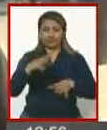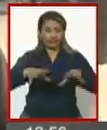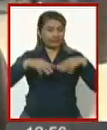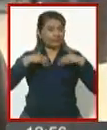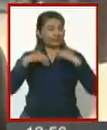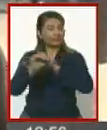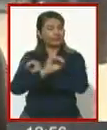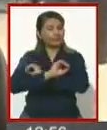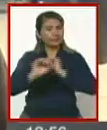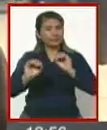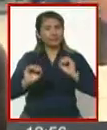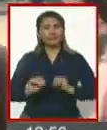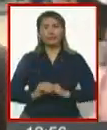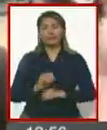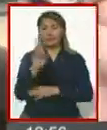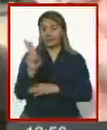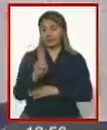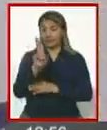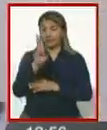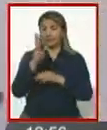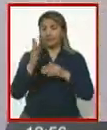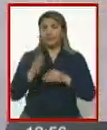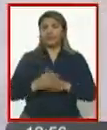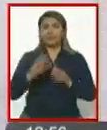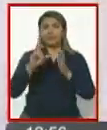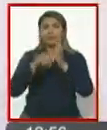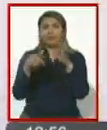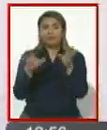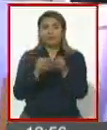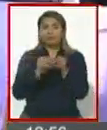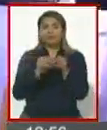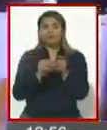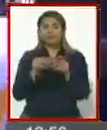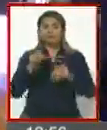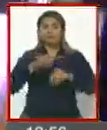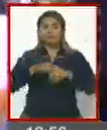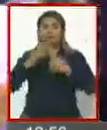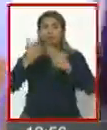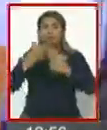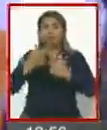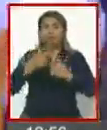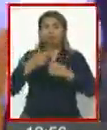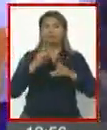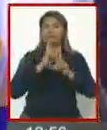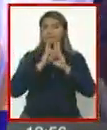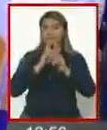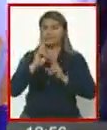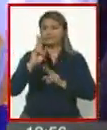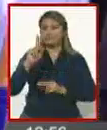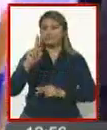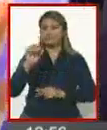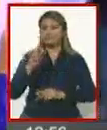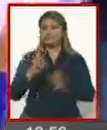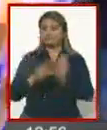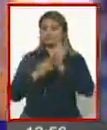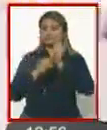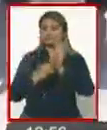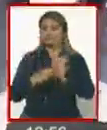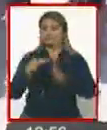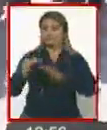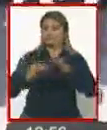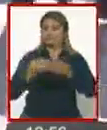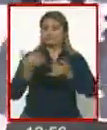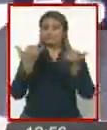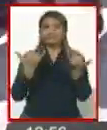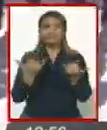afectar a ninguna universidad. Luego de la reunión no se dio un plazo para la respuesta de la UPEA. Sin embargo, los representantes indicaron